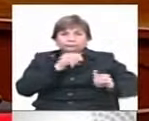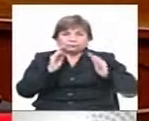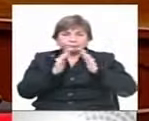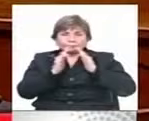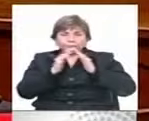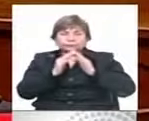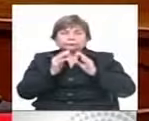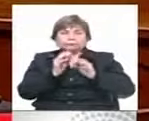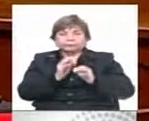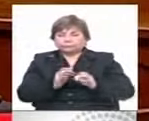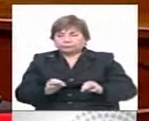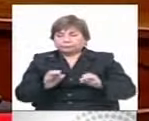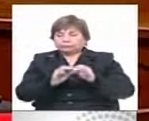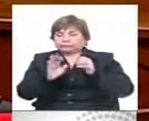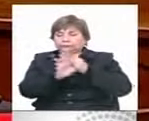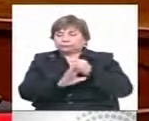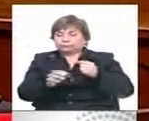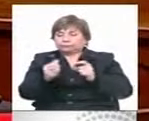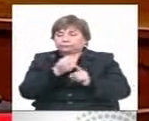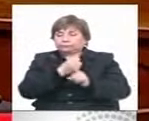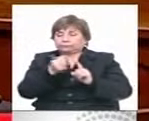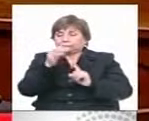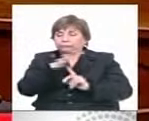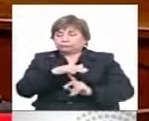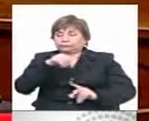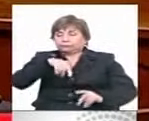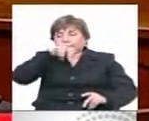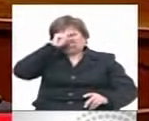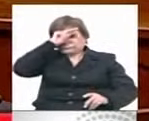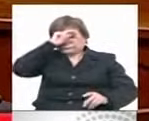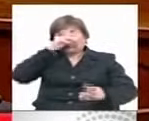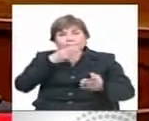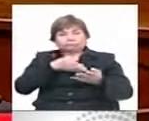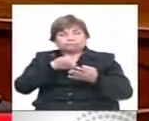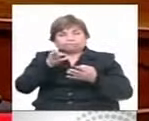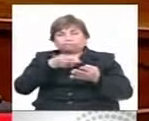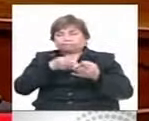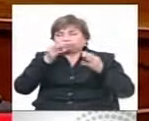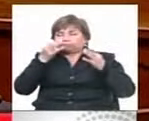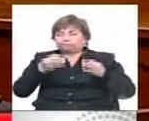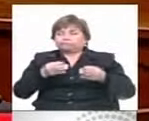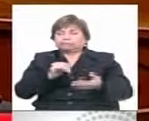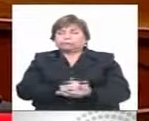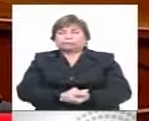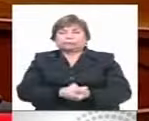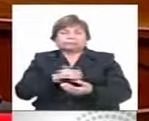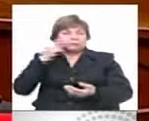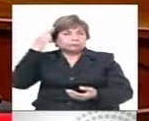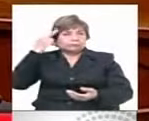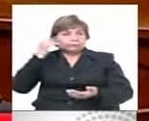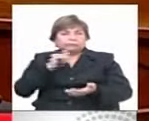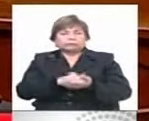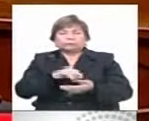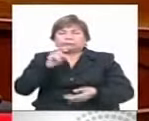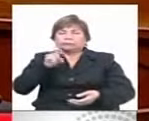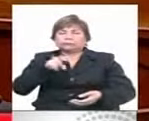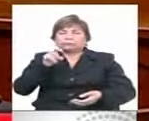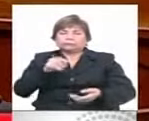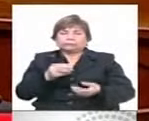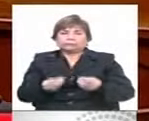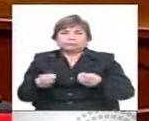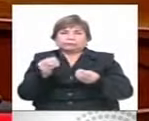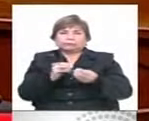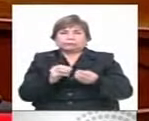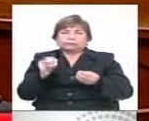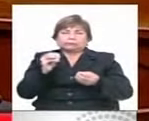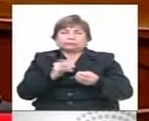es vital para enfrentar la violencia de género en el Perú de manera integral y efectiva. Por ello, iniciaremos la implementación